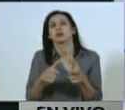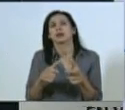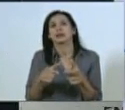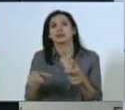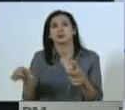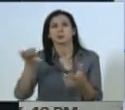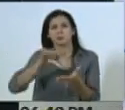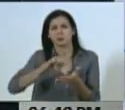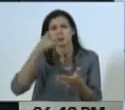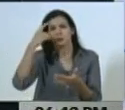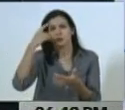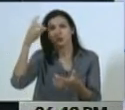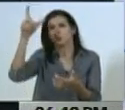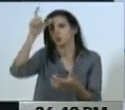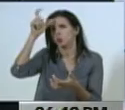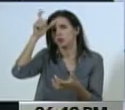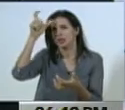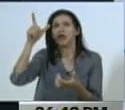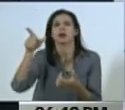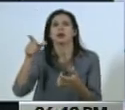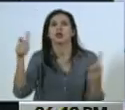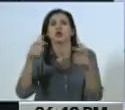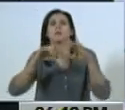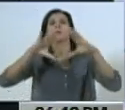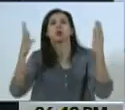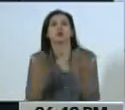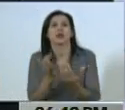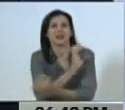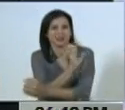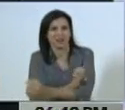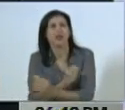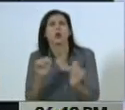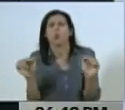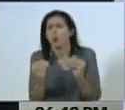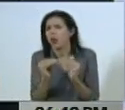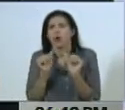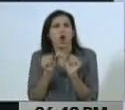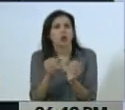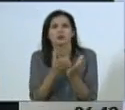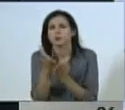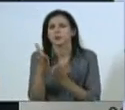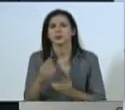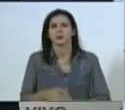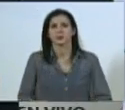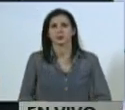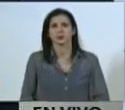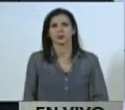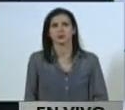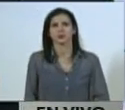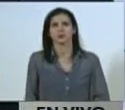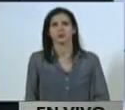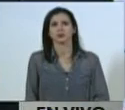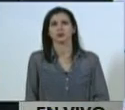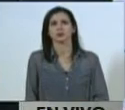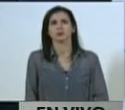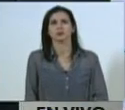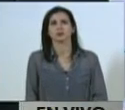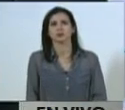con ocasión de la reunión mundial de energía. The leadership role he